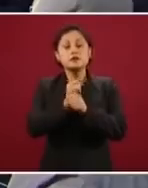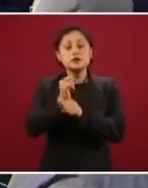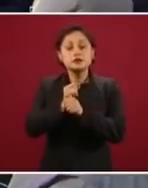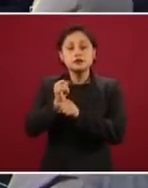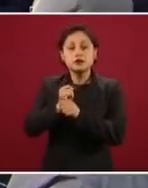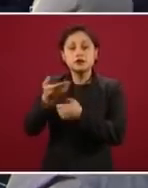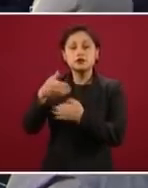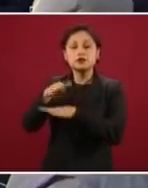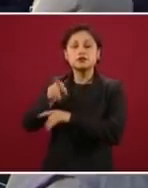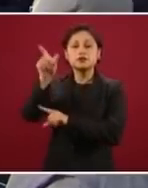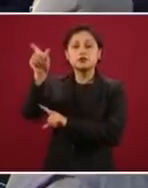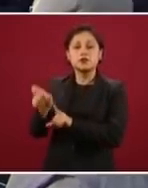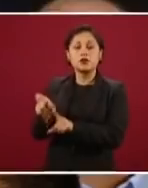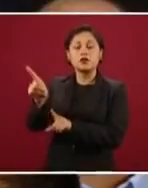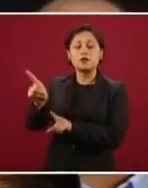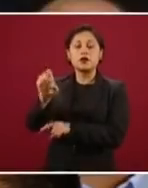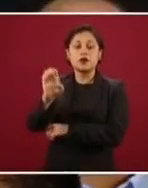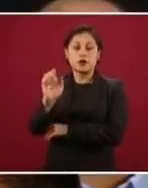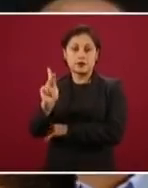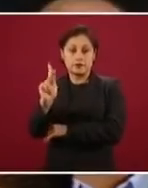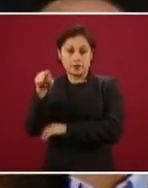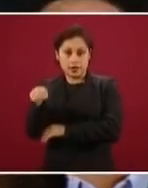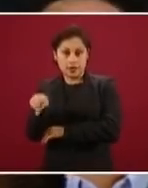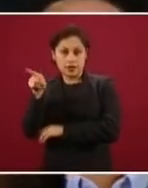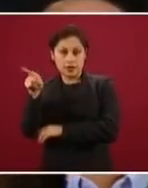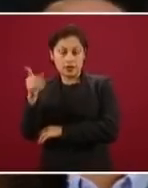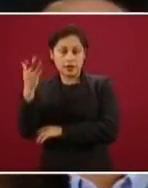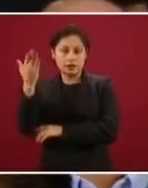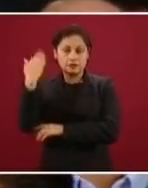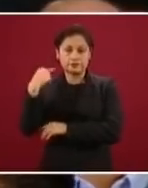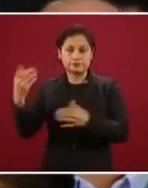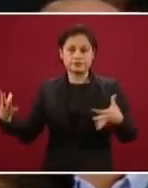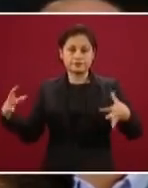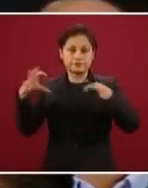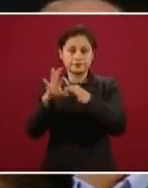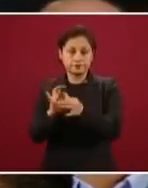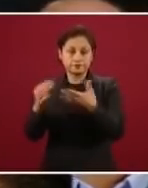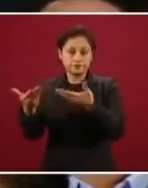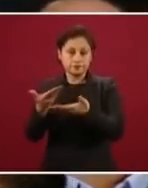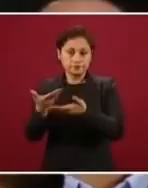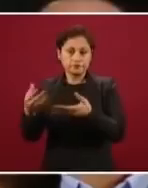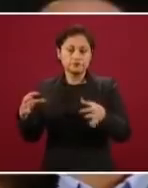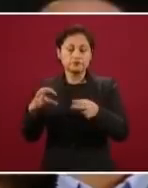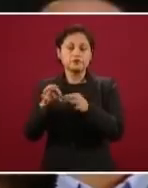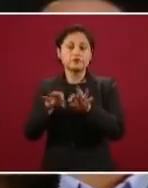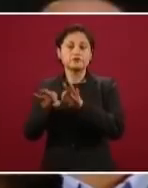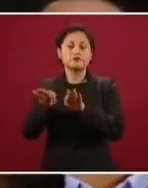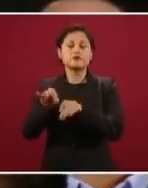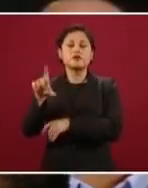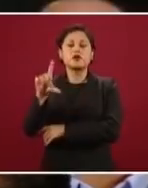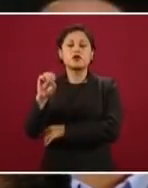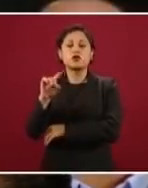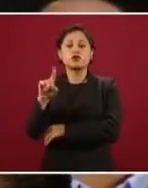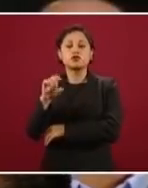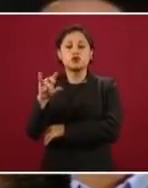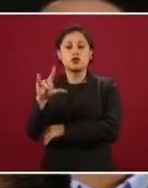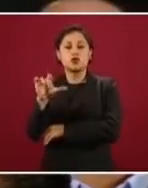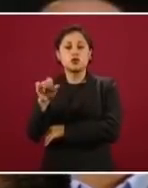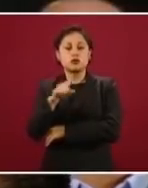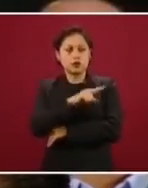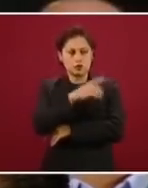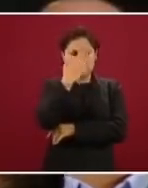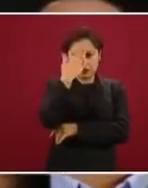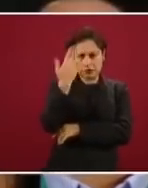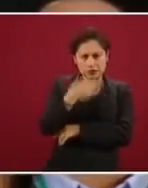presidente enrique peña nieto por relaciones con el oso ya que nos puede comentar al respecto y si nos puede confirmar si hay una investigación en proceso